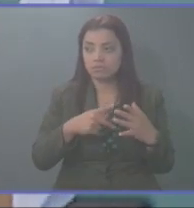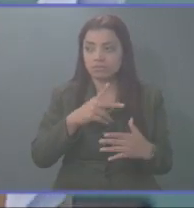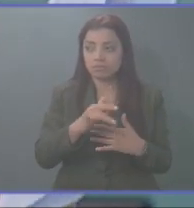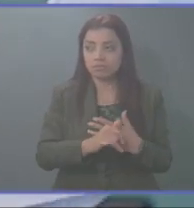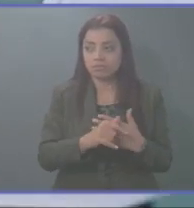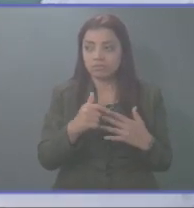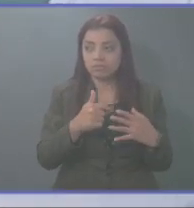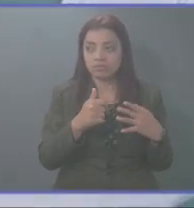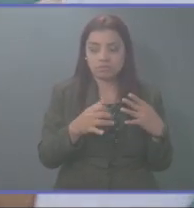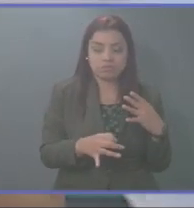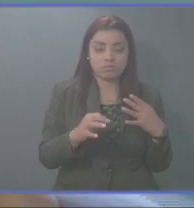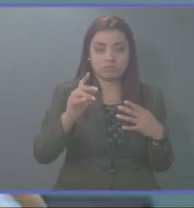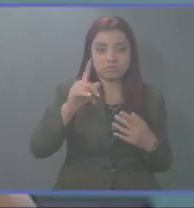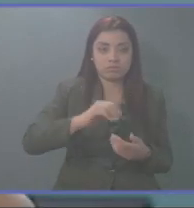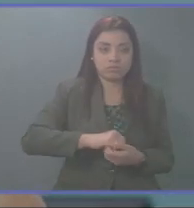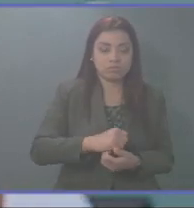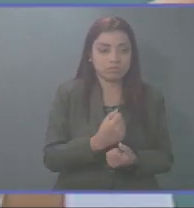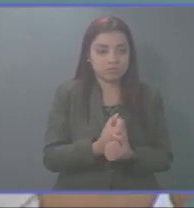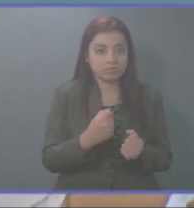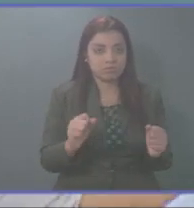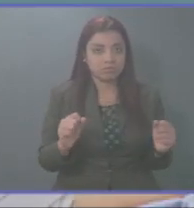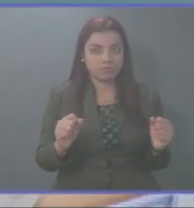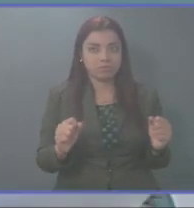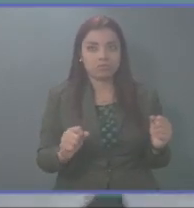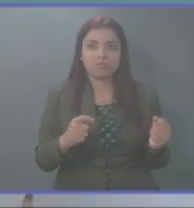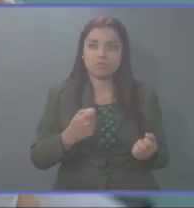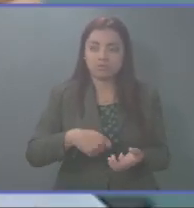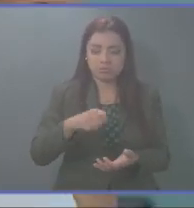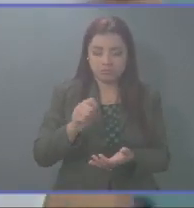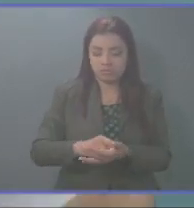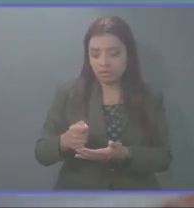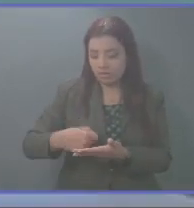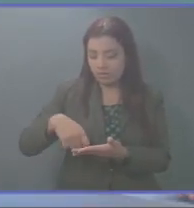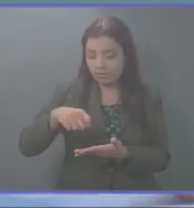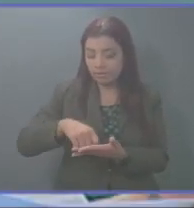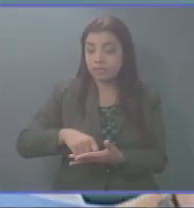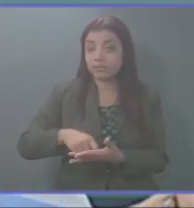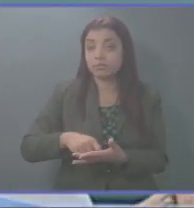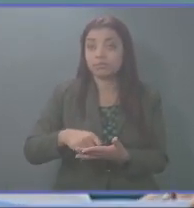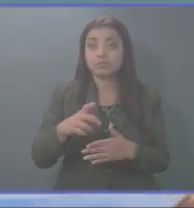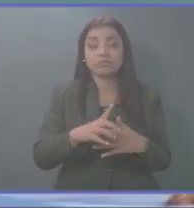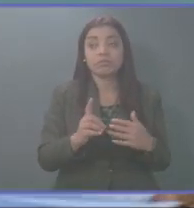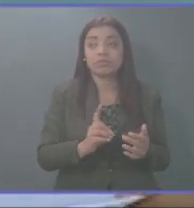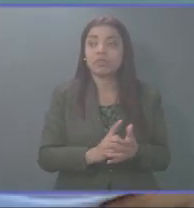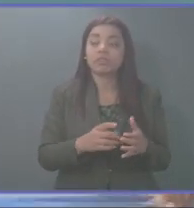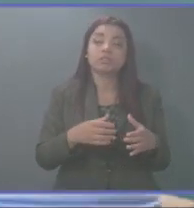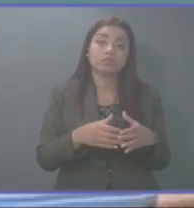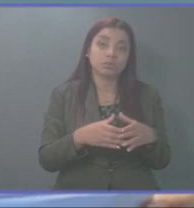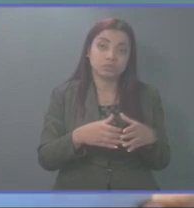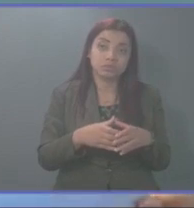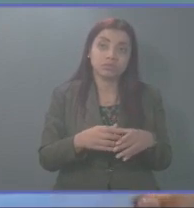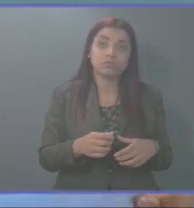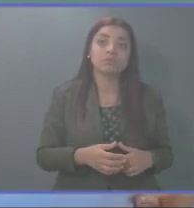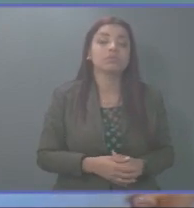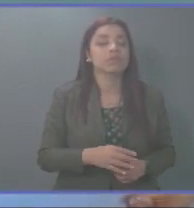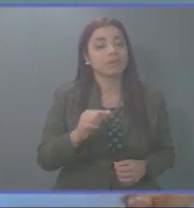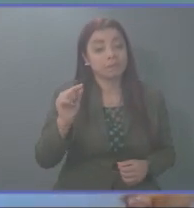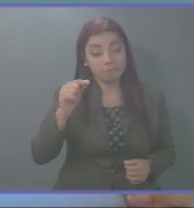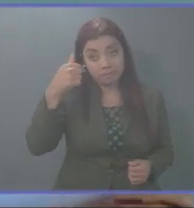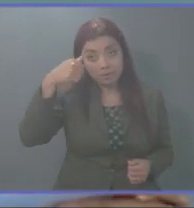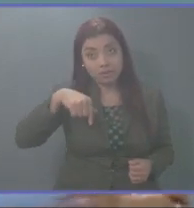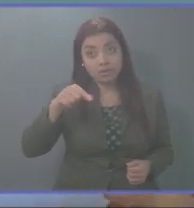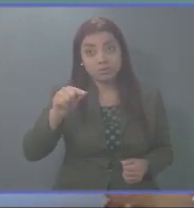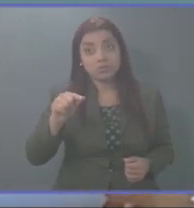de decreto. Dios, Unión, Libertad. Tiene la firma de los diputados de la comisión. Y con su